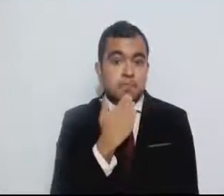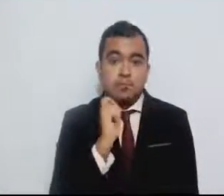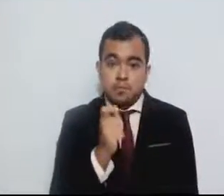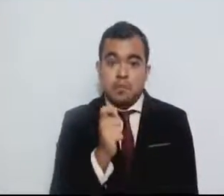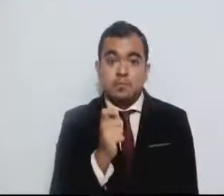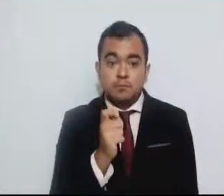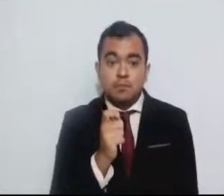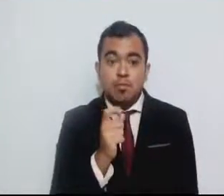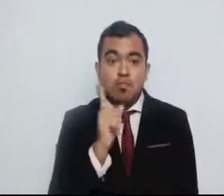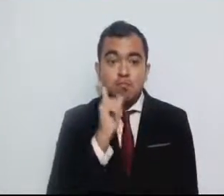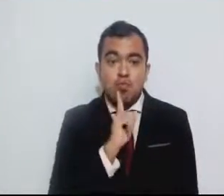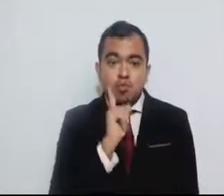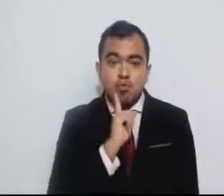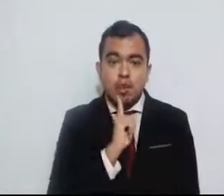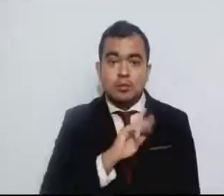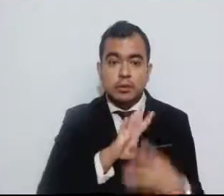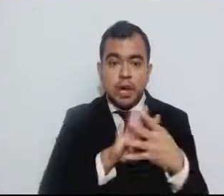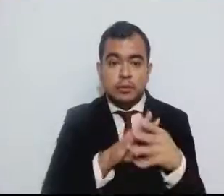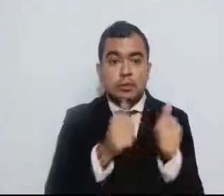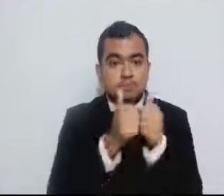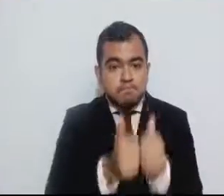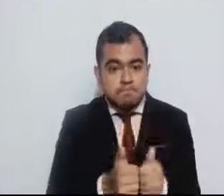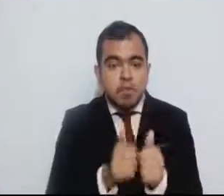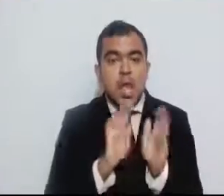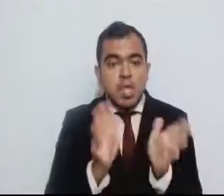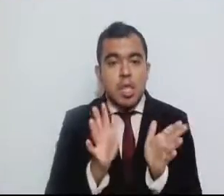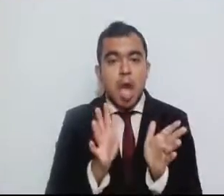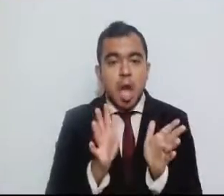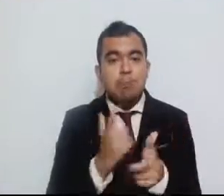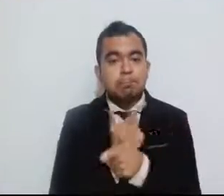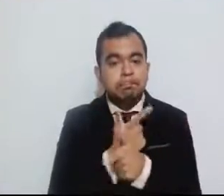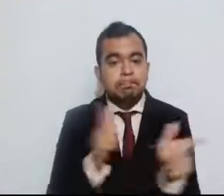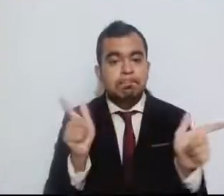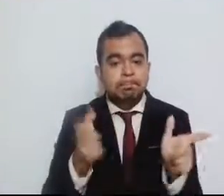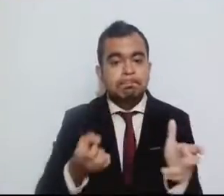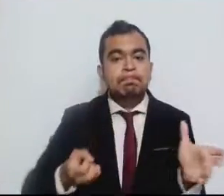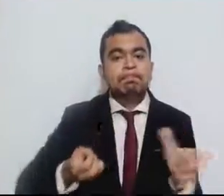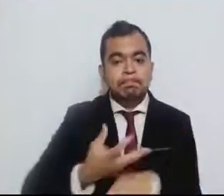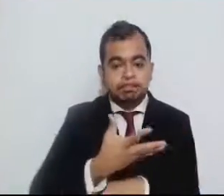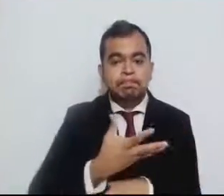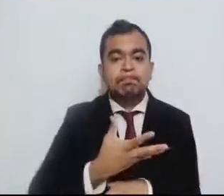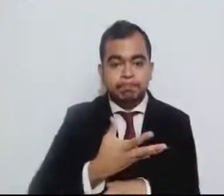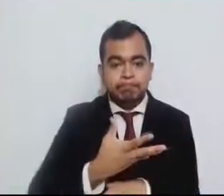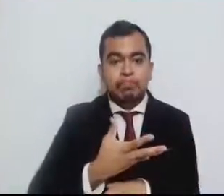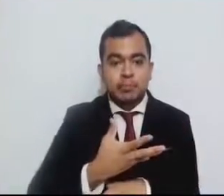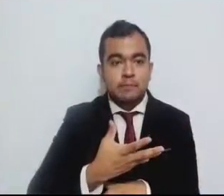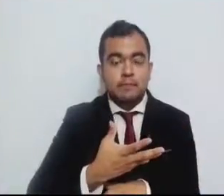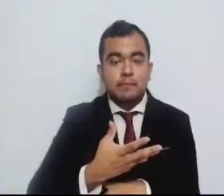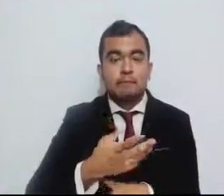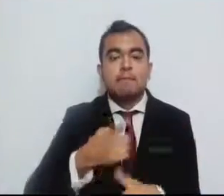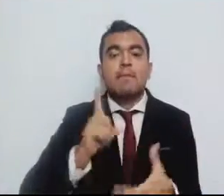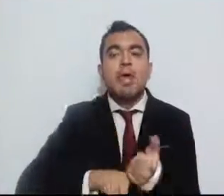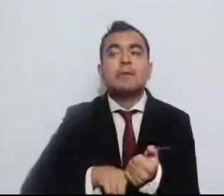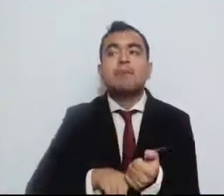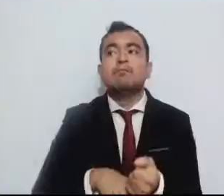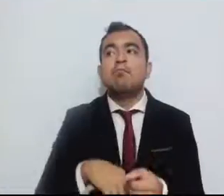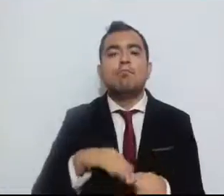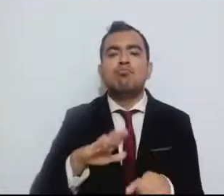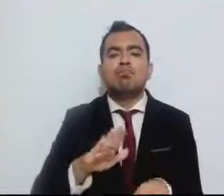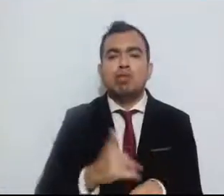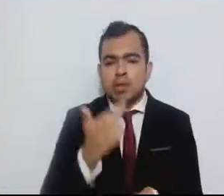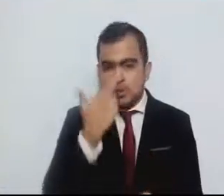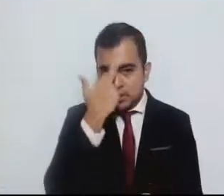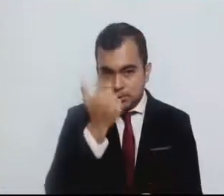de estas mujeres que estaban adentro en las cárceles justamente por este